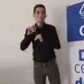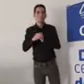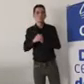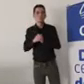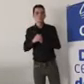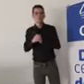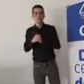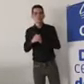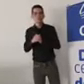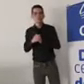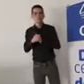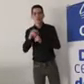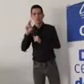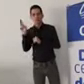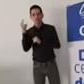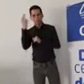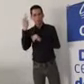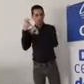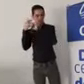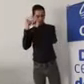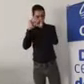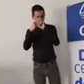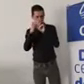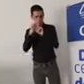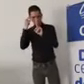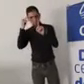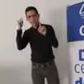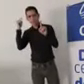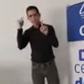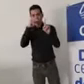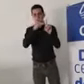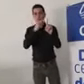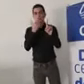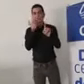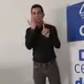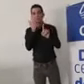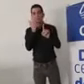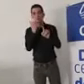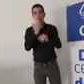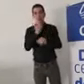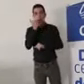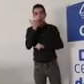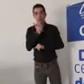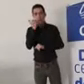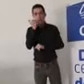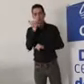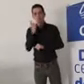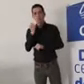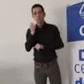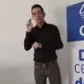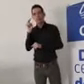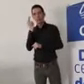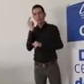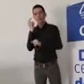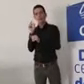participar desde la escuela, de que los estudiantes encuentren en su escuela un territorio de paz, de diversidad, de liderazgo, de